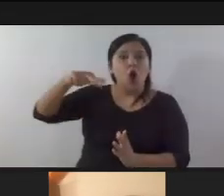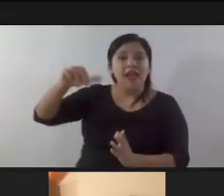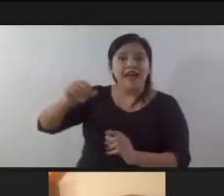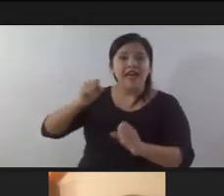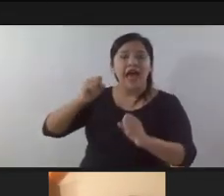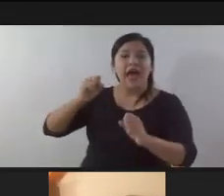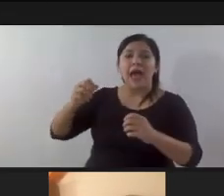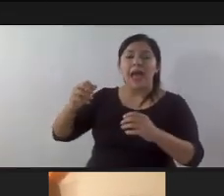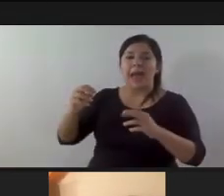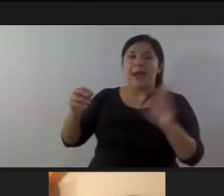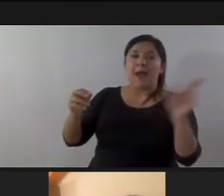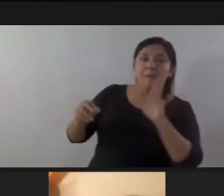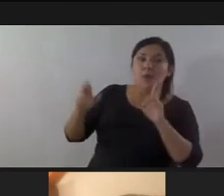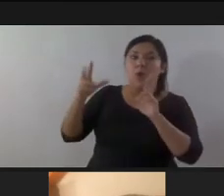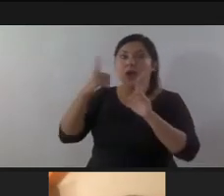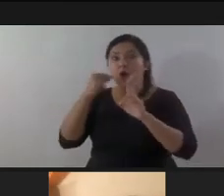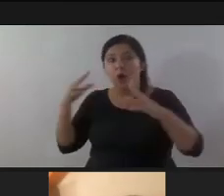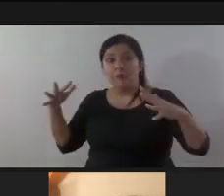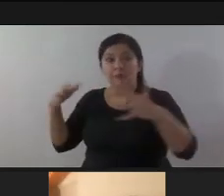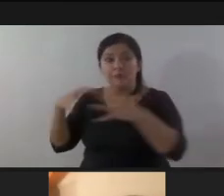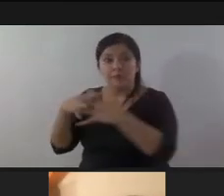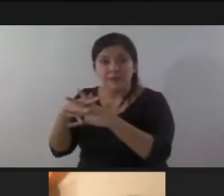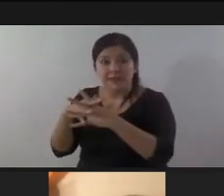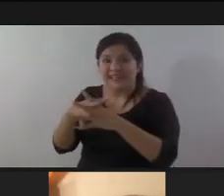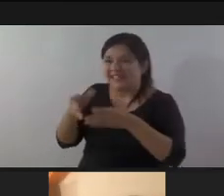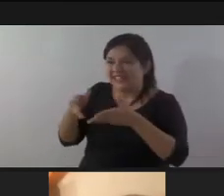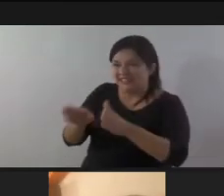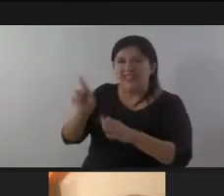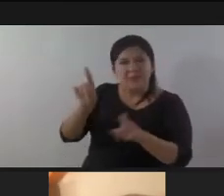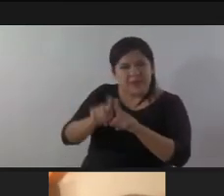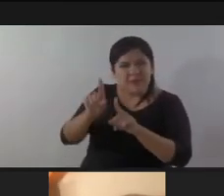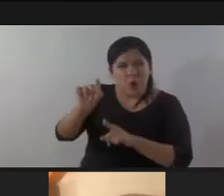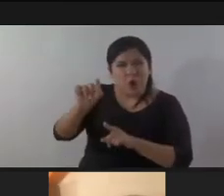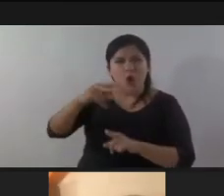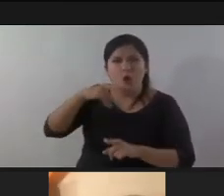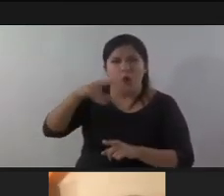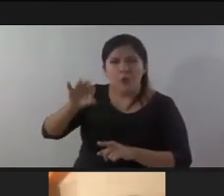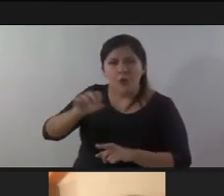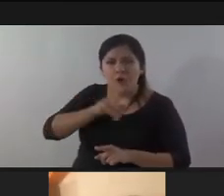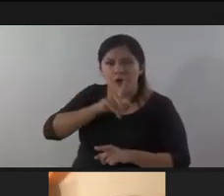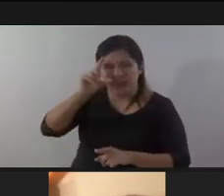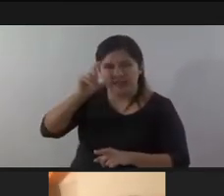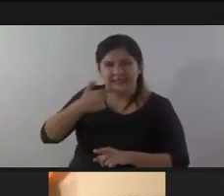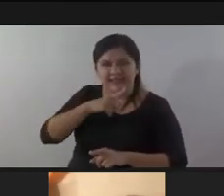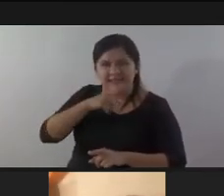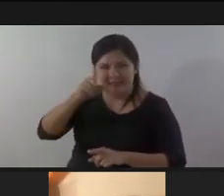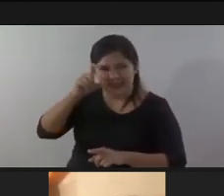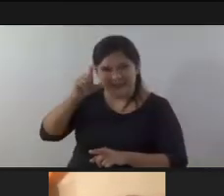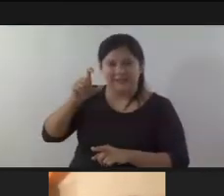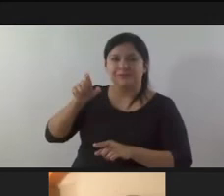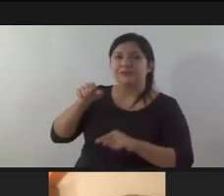tener testículos u ovarios, tiene ovotestes, tiene un riesgo incrementado